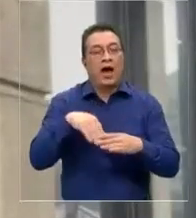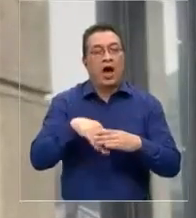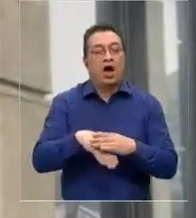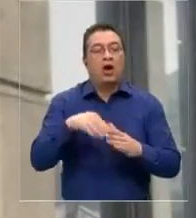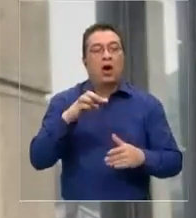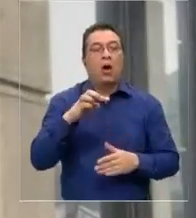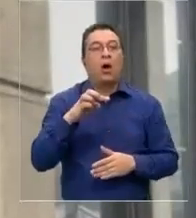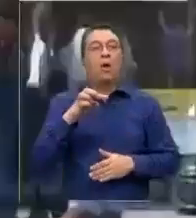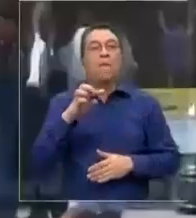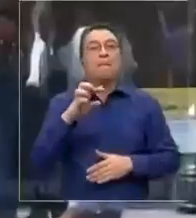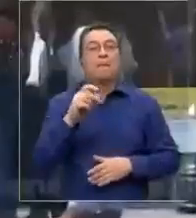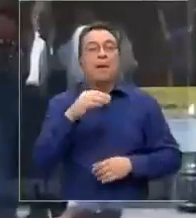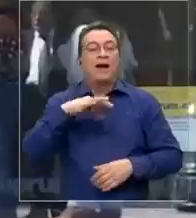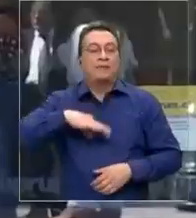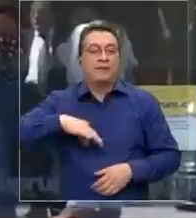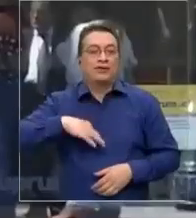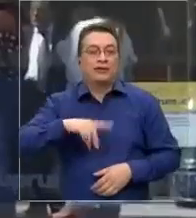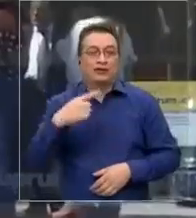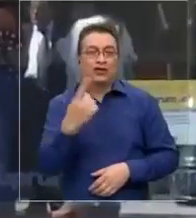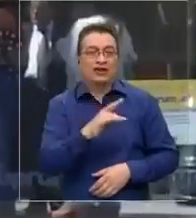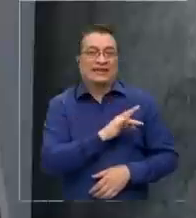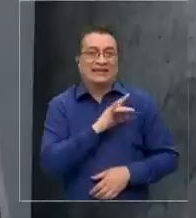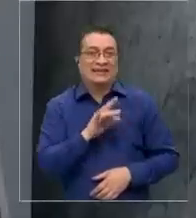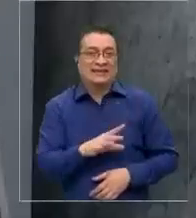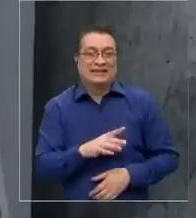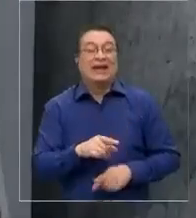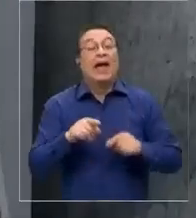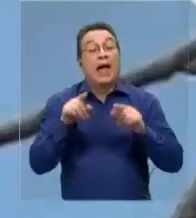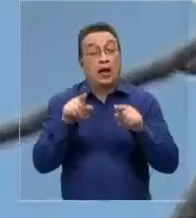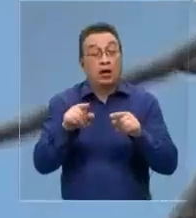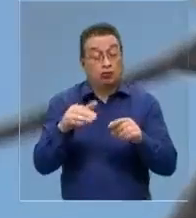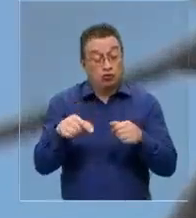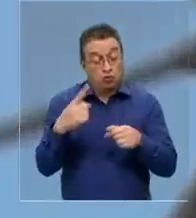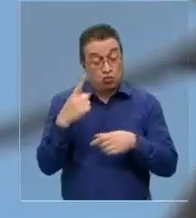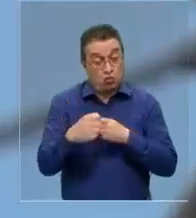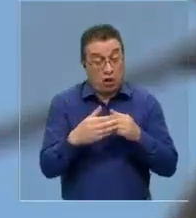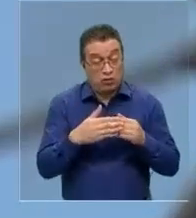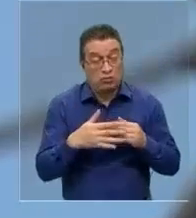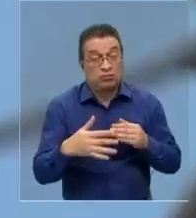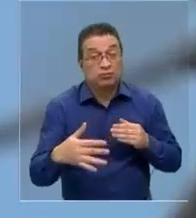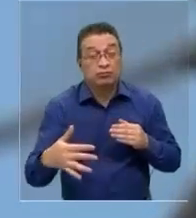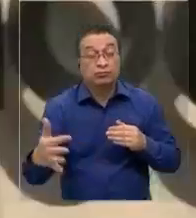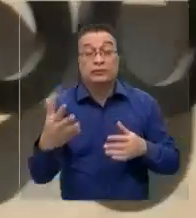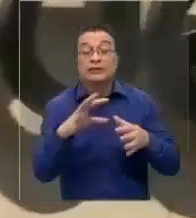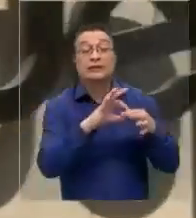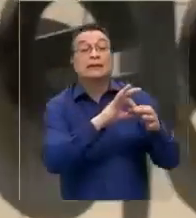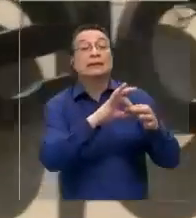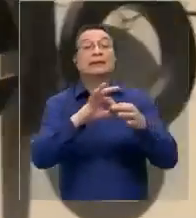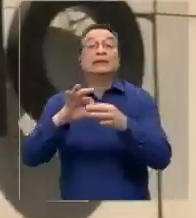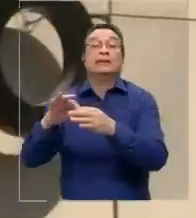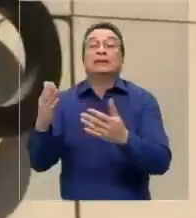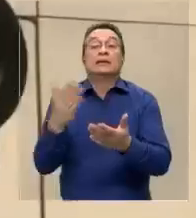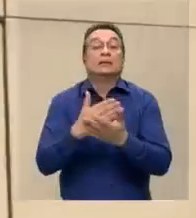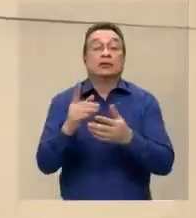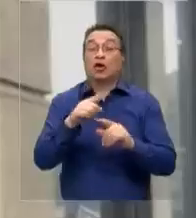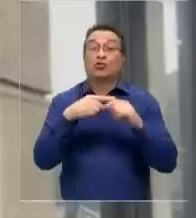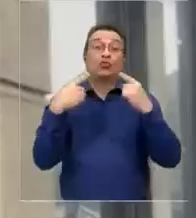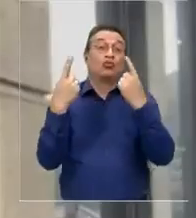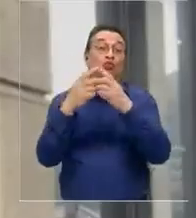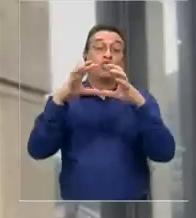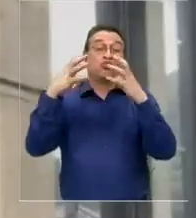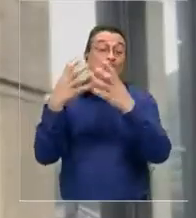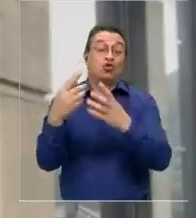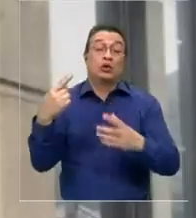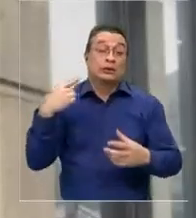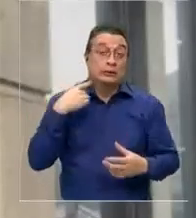de los chilenos y chilenas. Se espera que en lo que corra del año y dada la contingencia que ha afectado a todo el mundo,